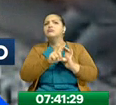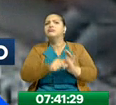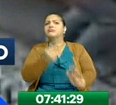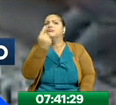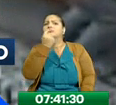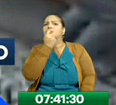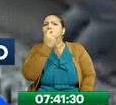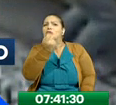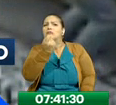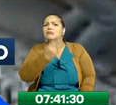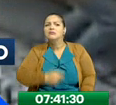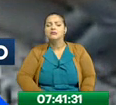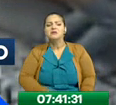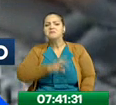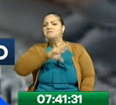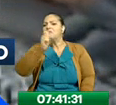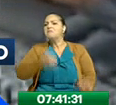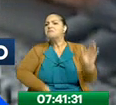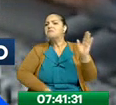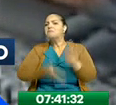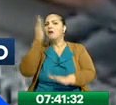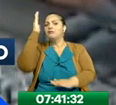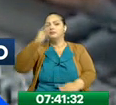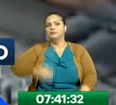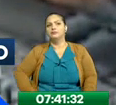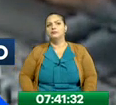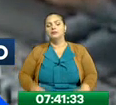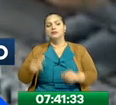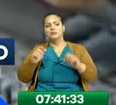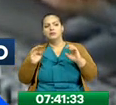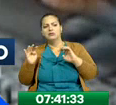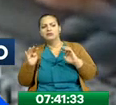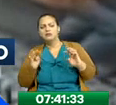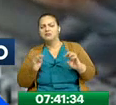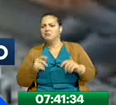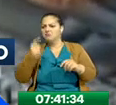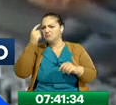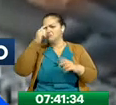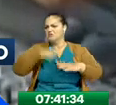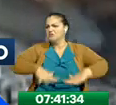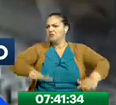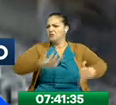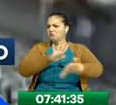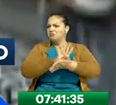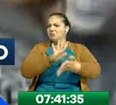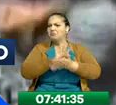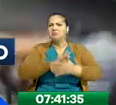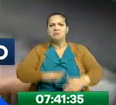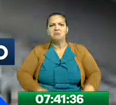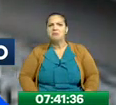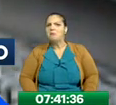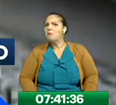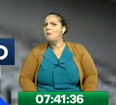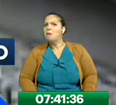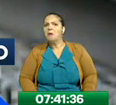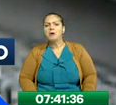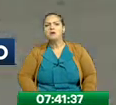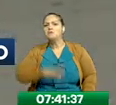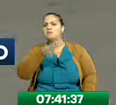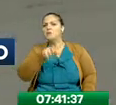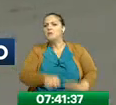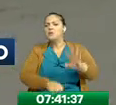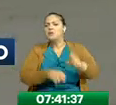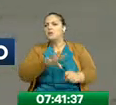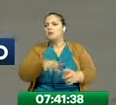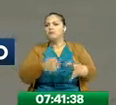En la zona, los residentes dicen que aunque parece un sitio tranquilo, se ha convertido en el blanco para los delincuentes